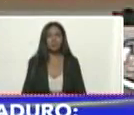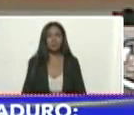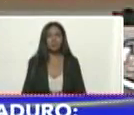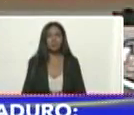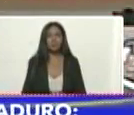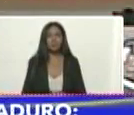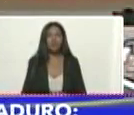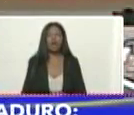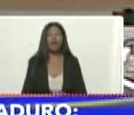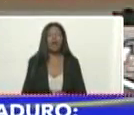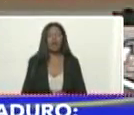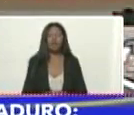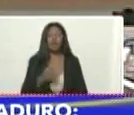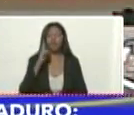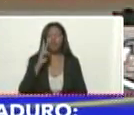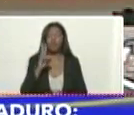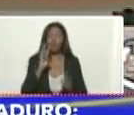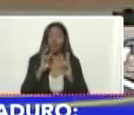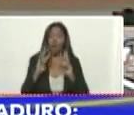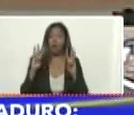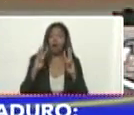acá. Ajá.